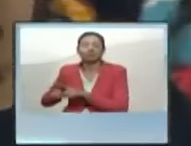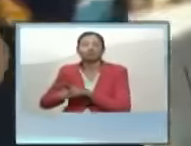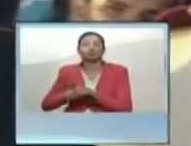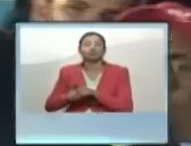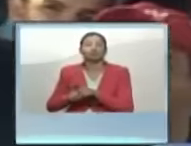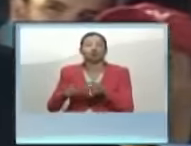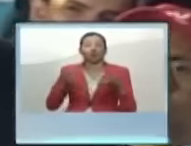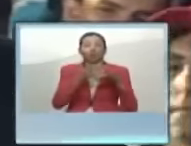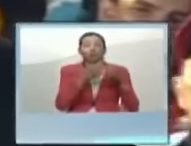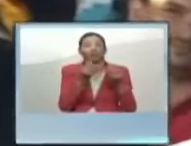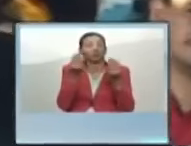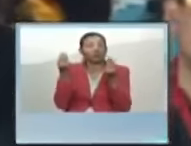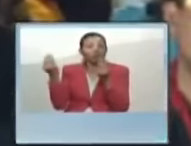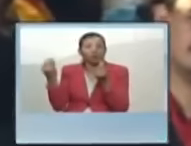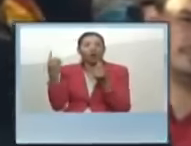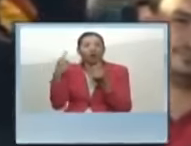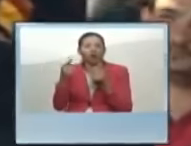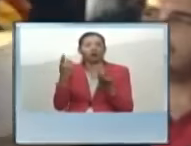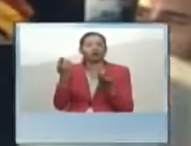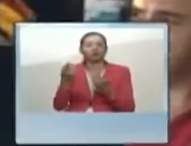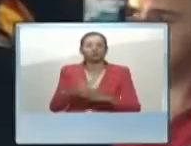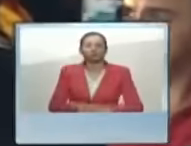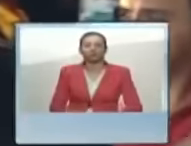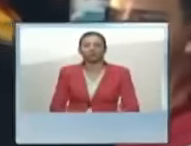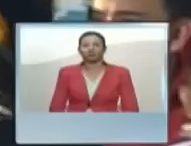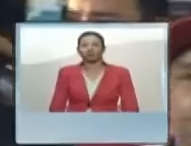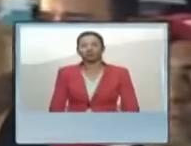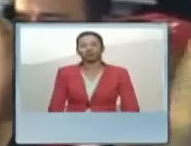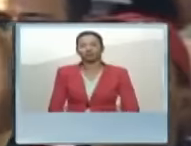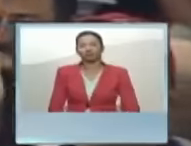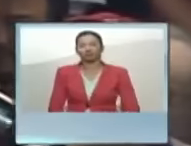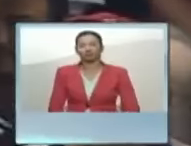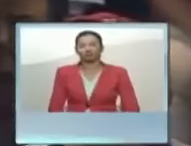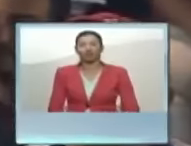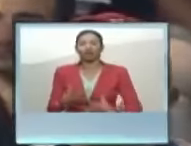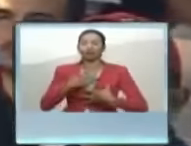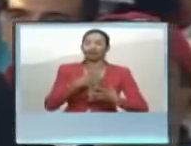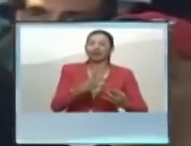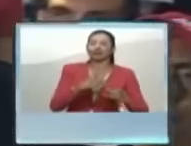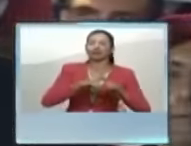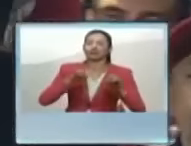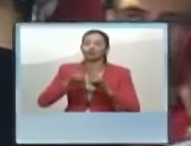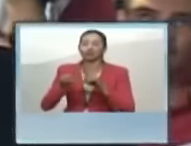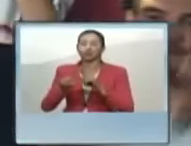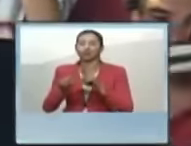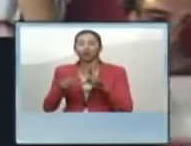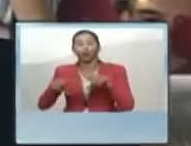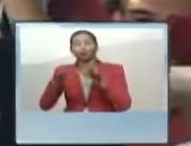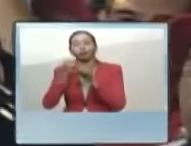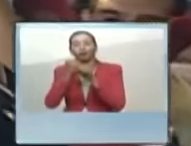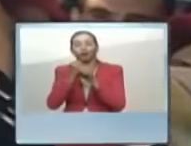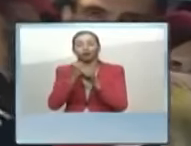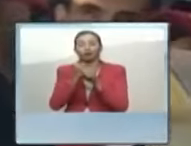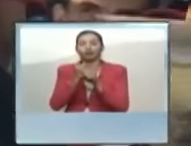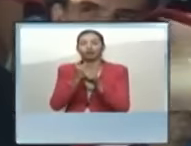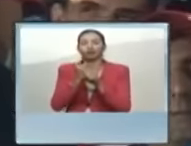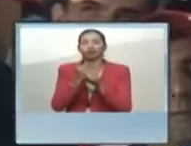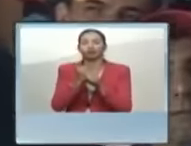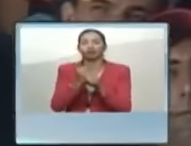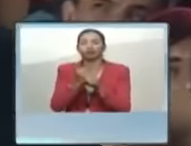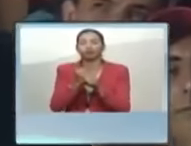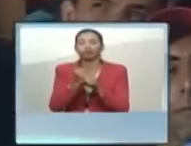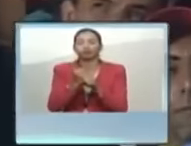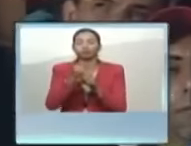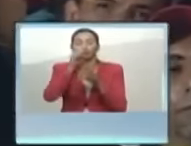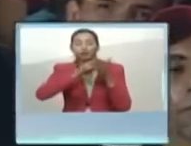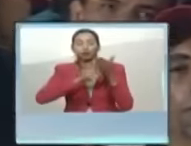a esa gran diversidad de realidades, de sectores, de naturalezas, de trincheras de trabajo, bueno, construimos colectivamente un